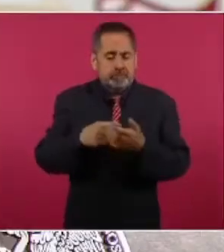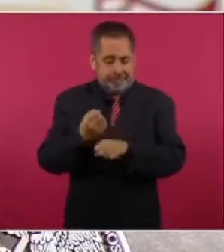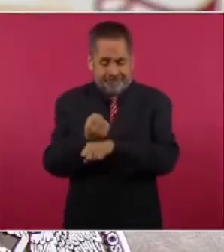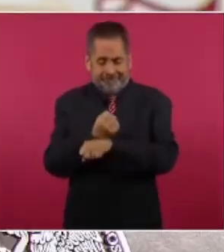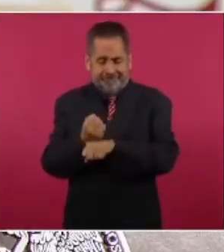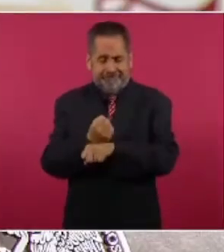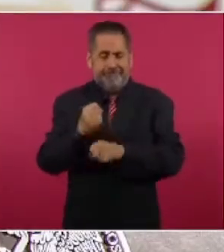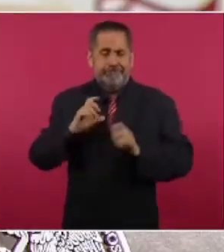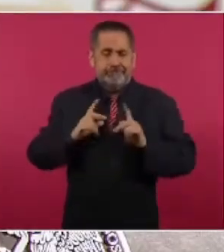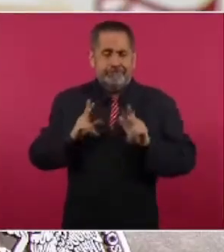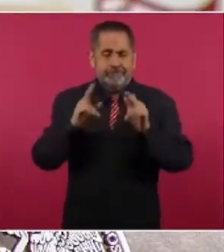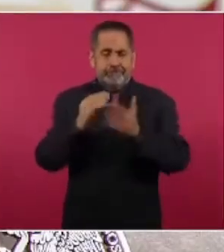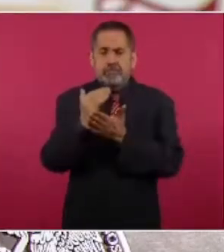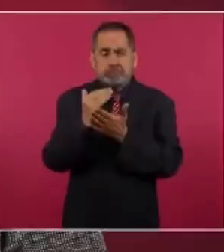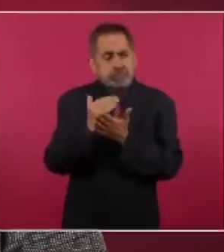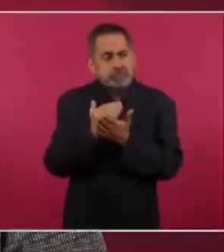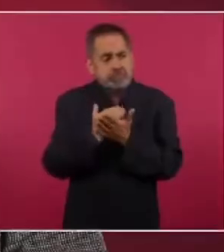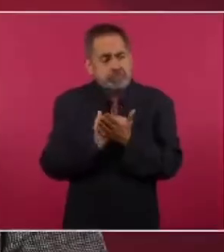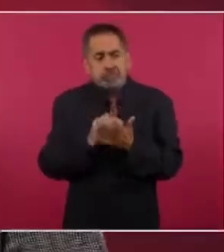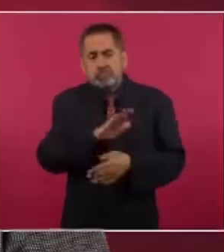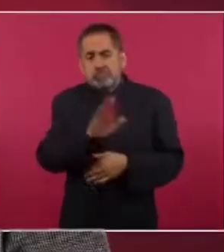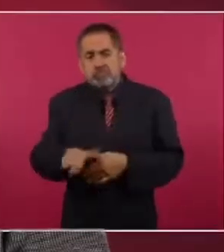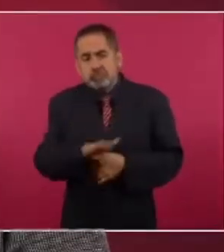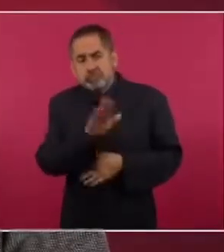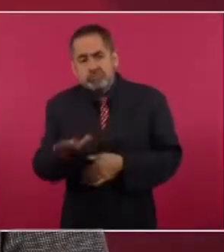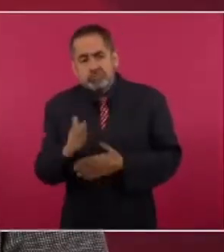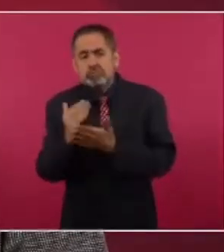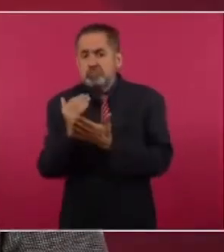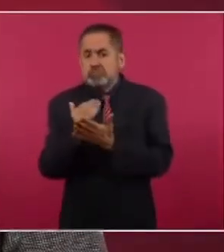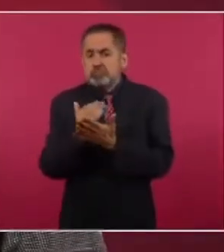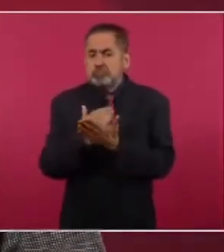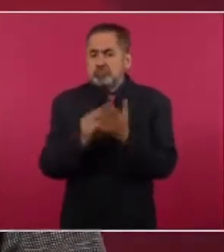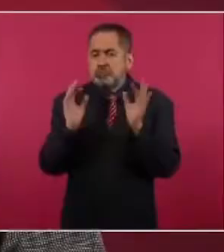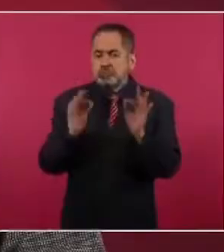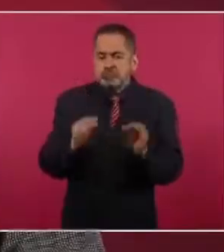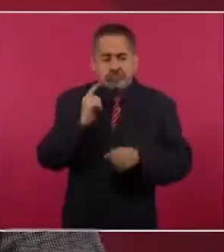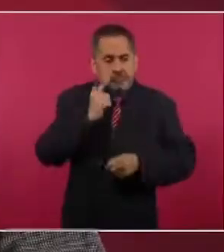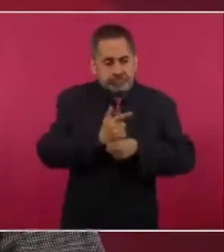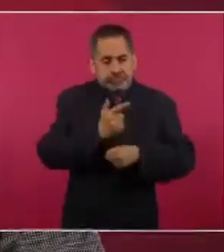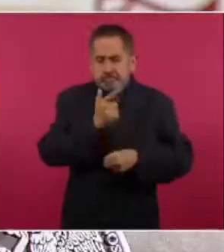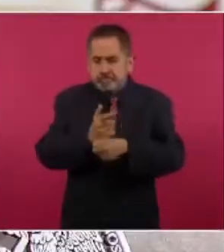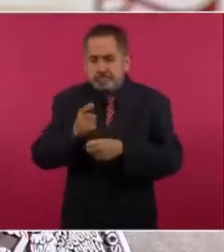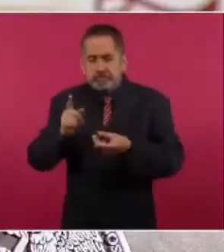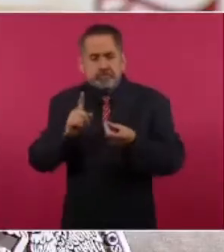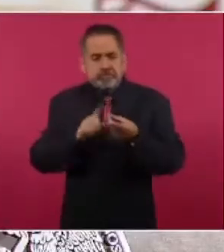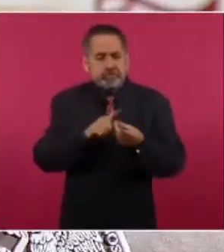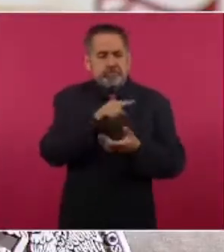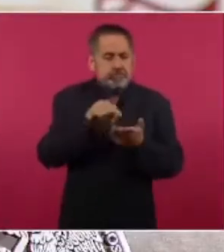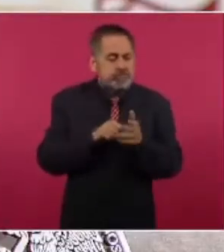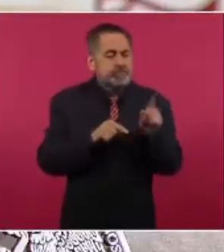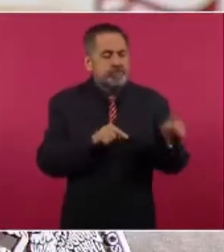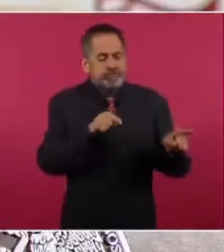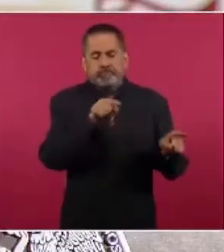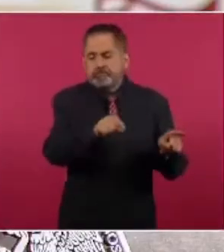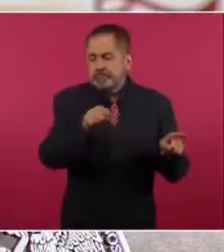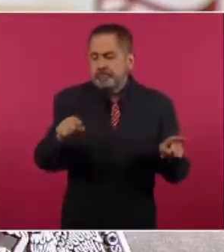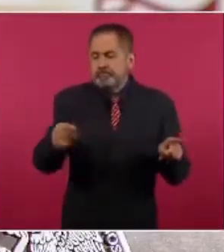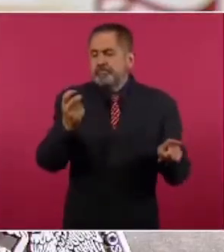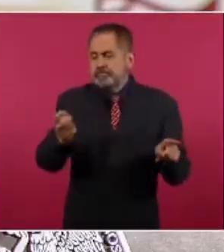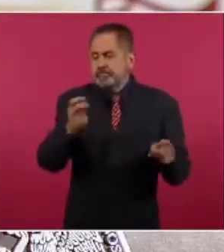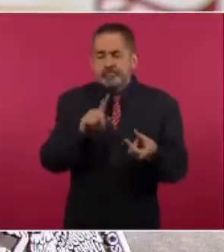hacia la baja. Y científicamente se están identificando sitios, causas, razones por las que